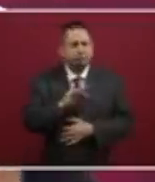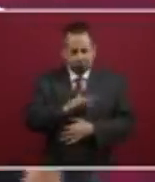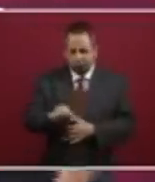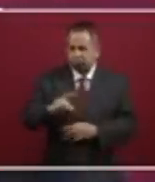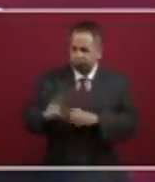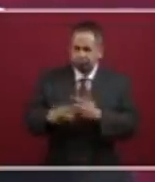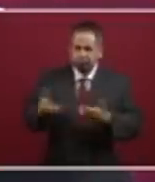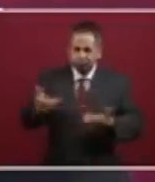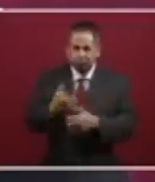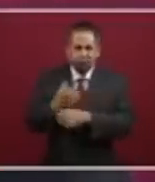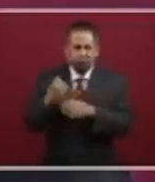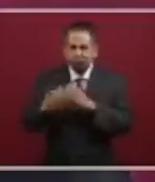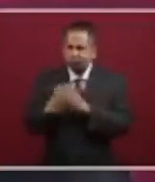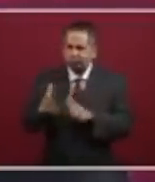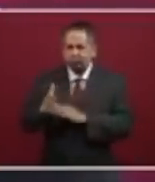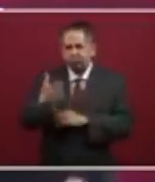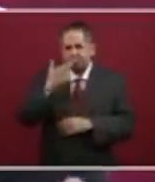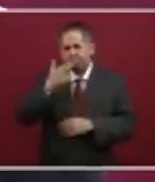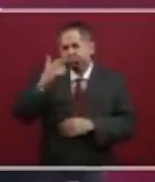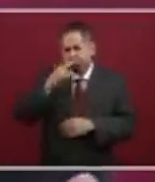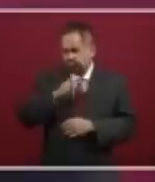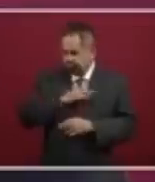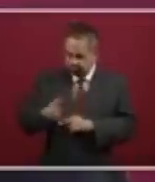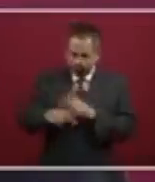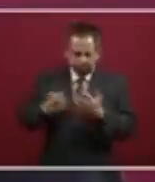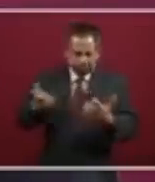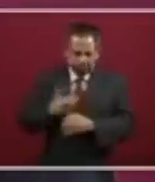hacer mucho mejor las cosas,